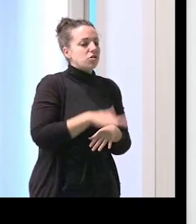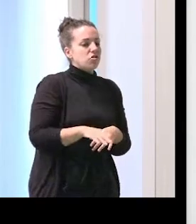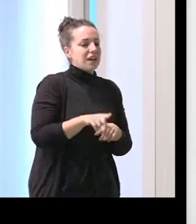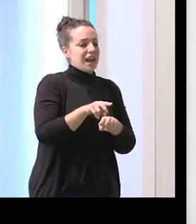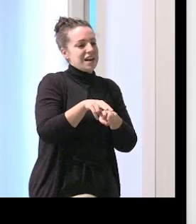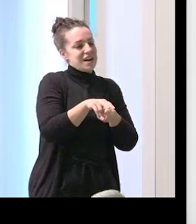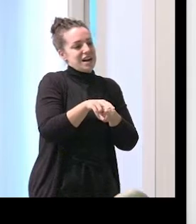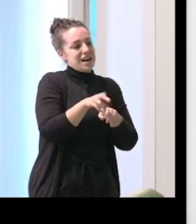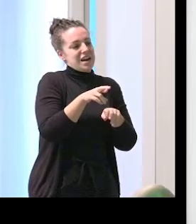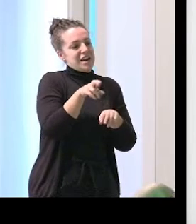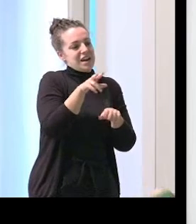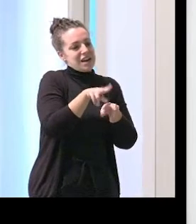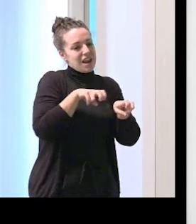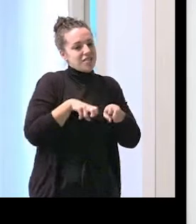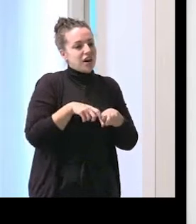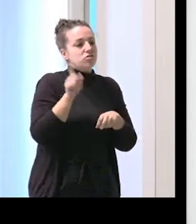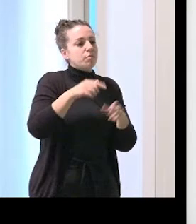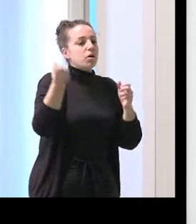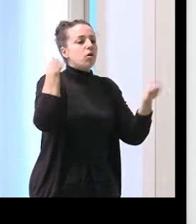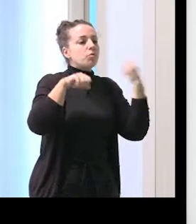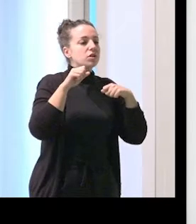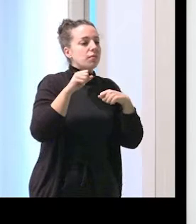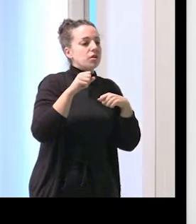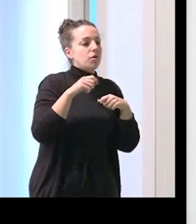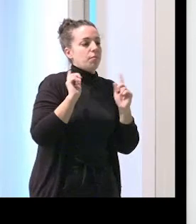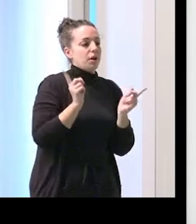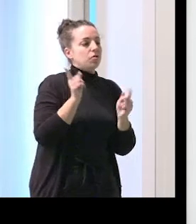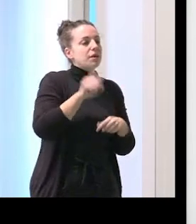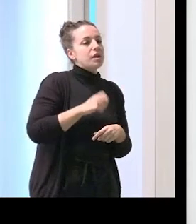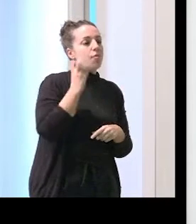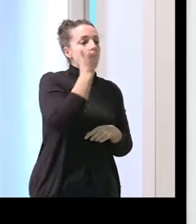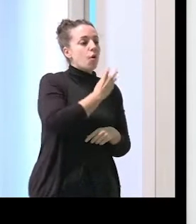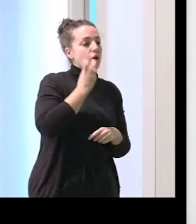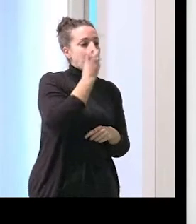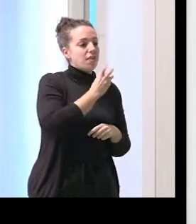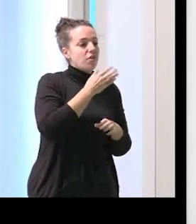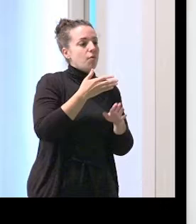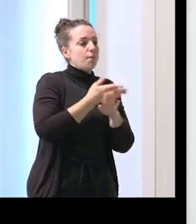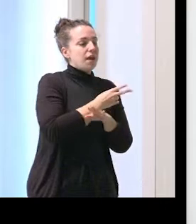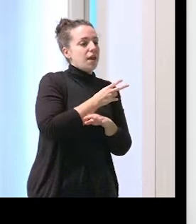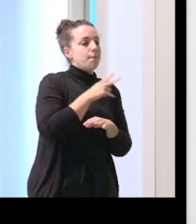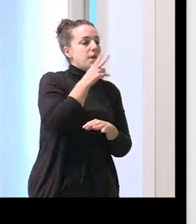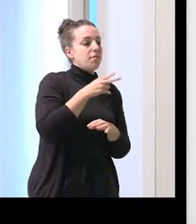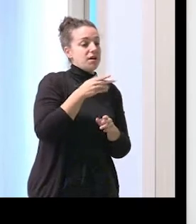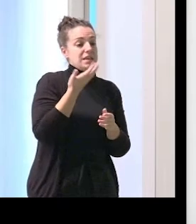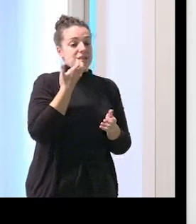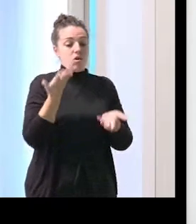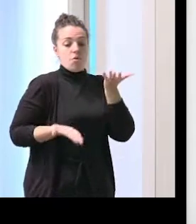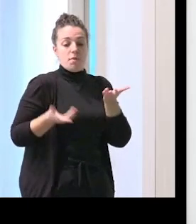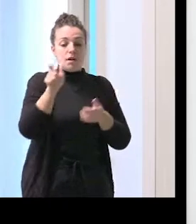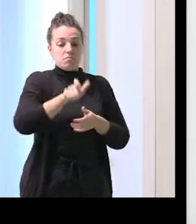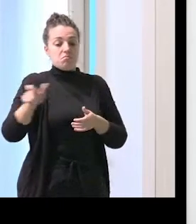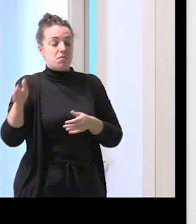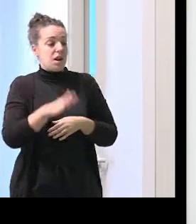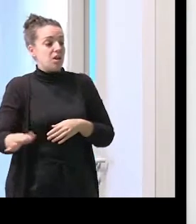del comportamiento auditivo precoz y hasta un 41% en la vocalización preverbal comparados con normoyentes y en ausencia de